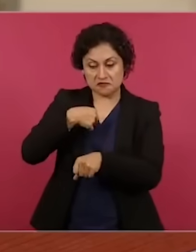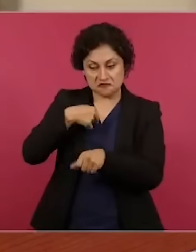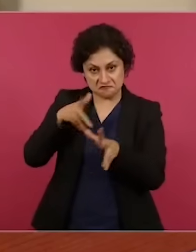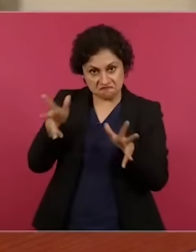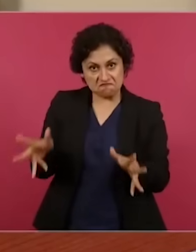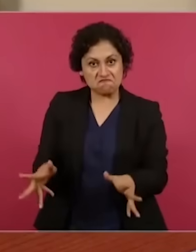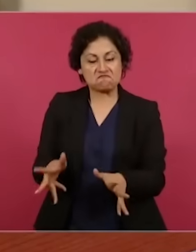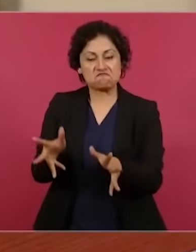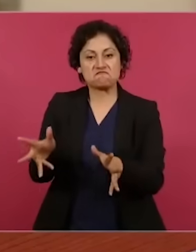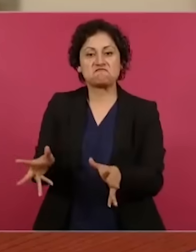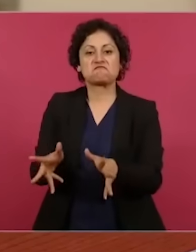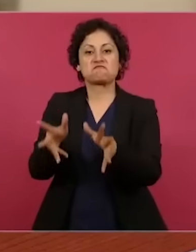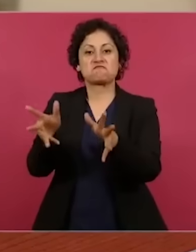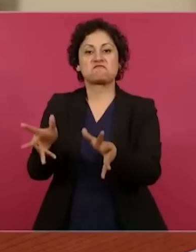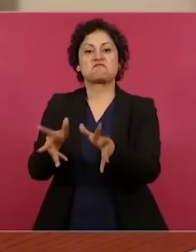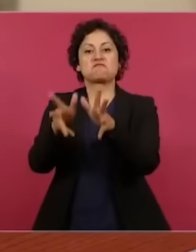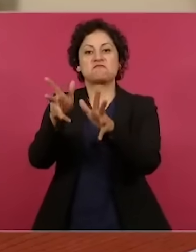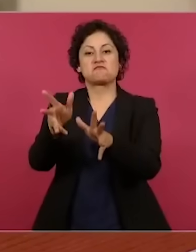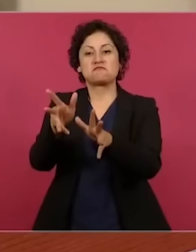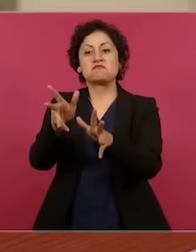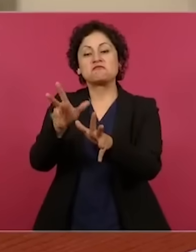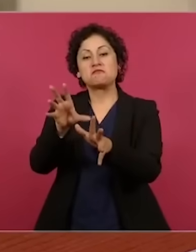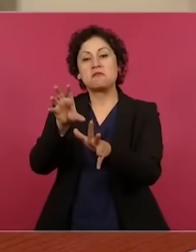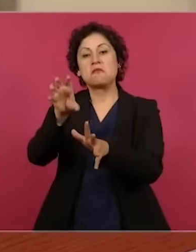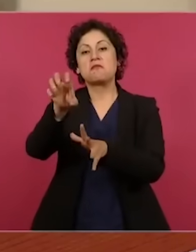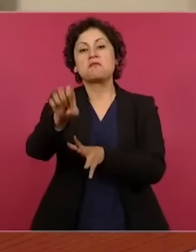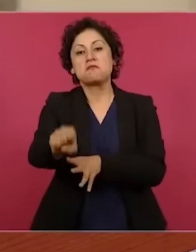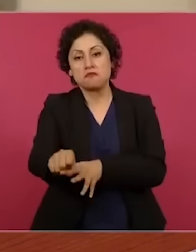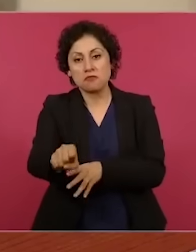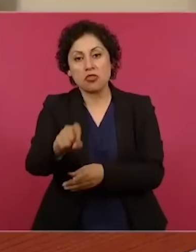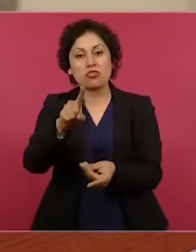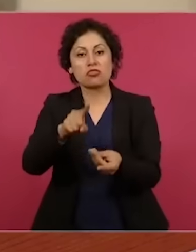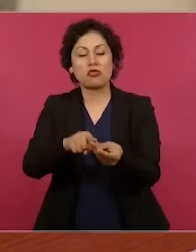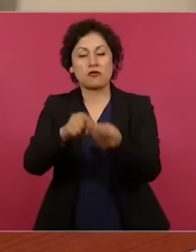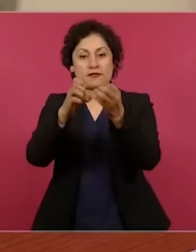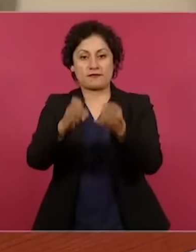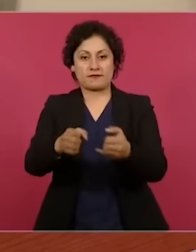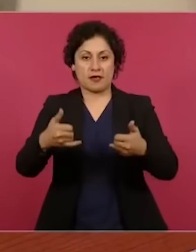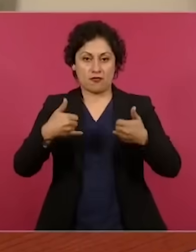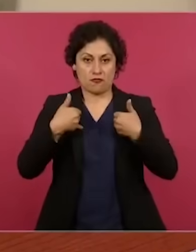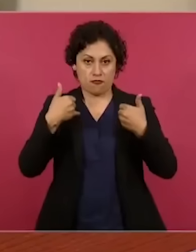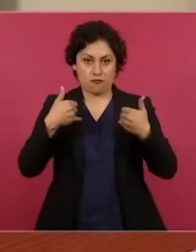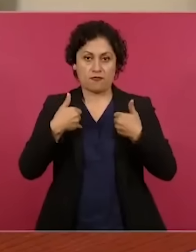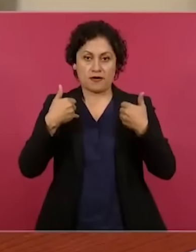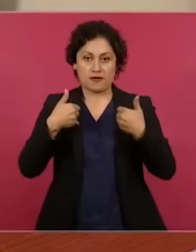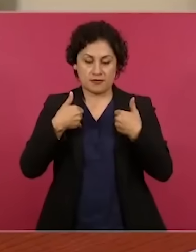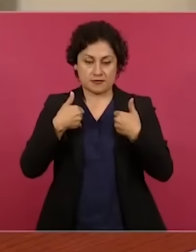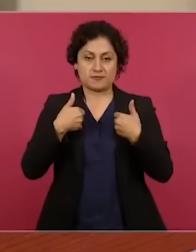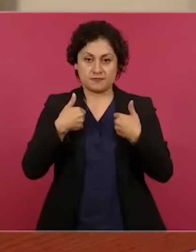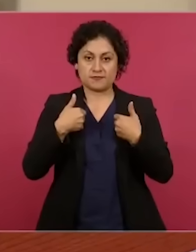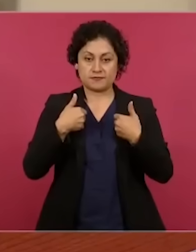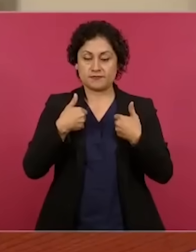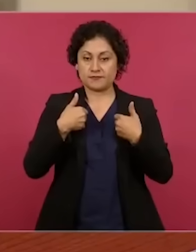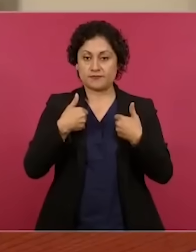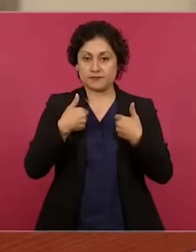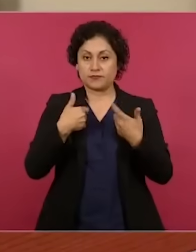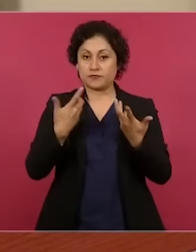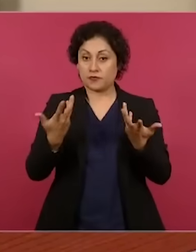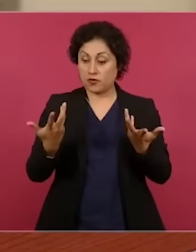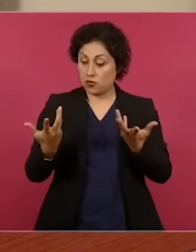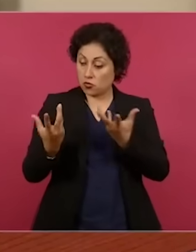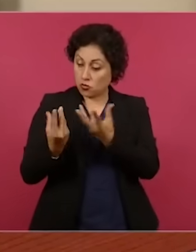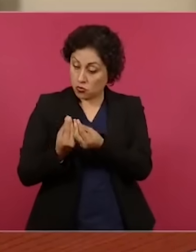hasta encontrar a los jóvenes desaparecidos, para lo cual seguiremos trabajando en